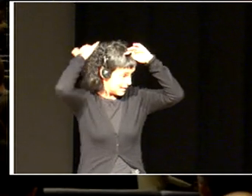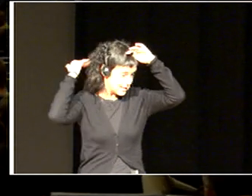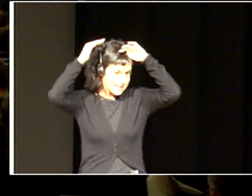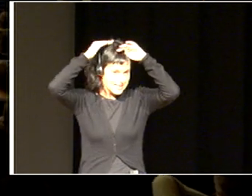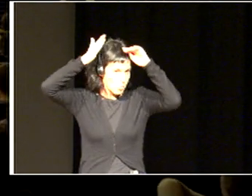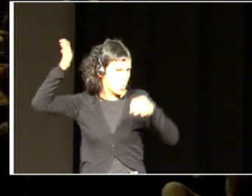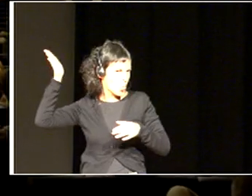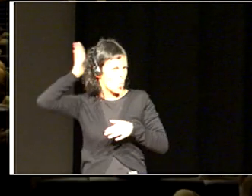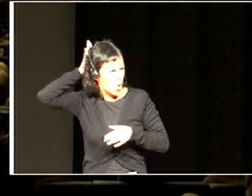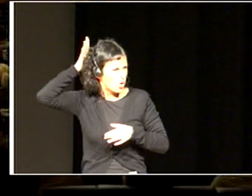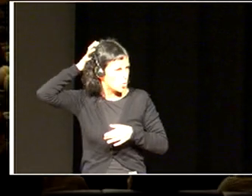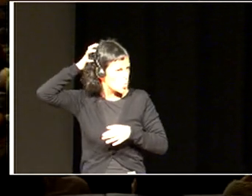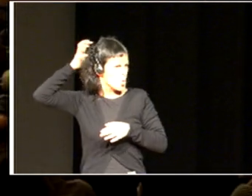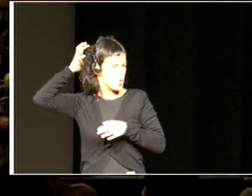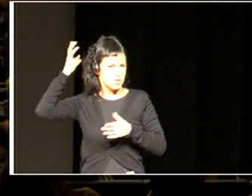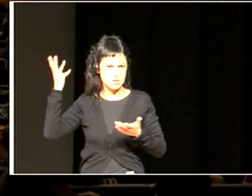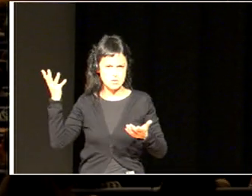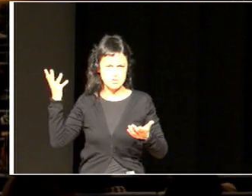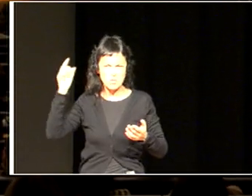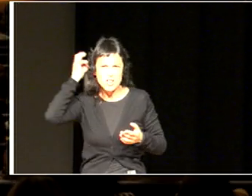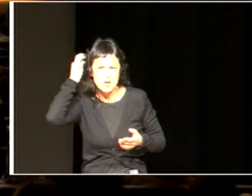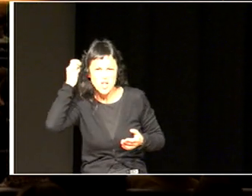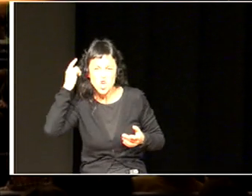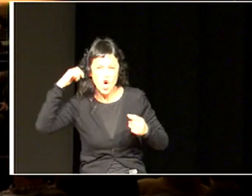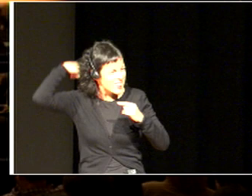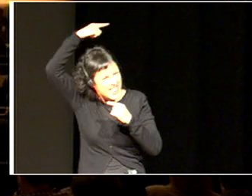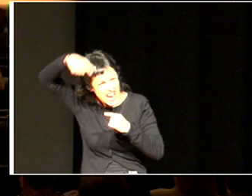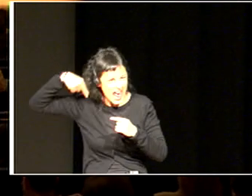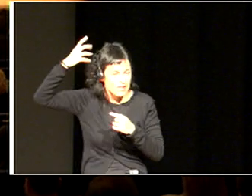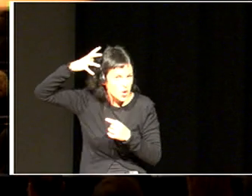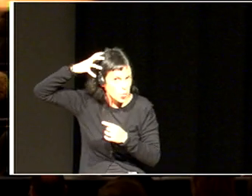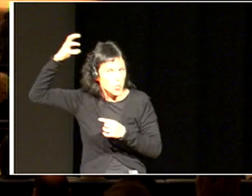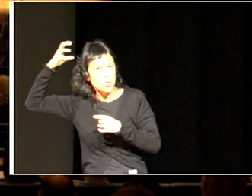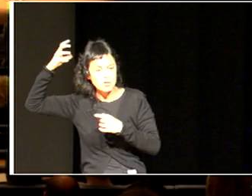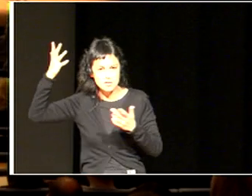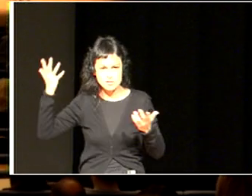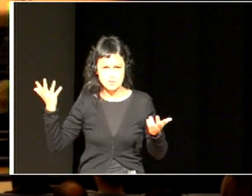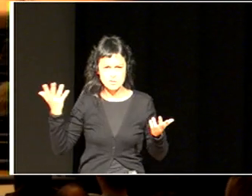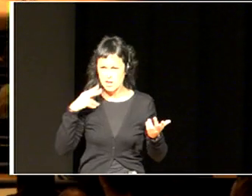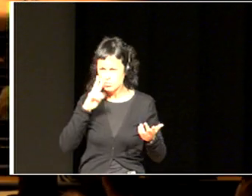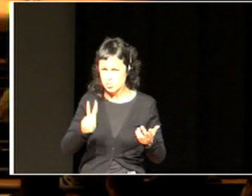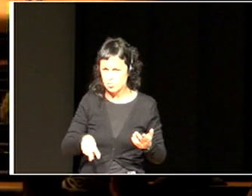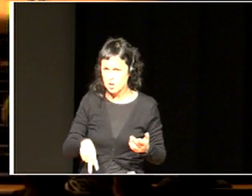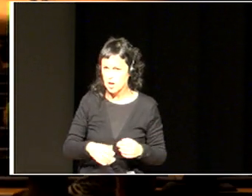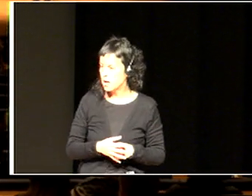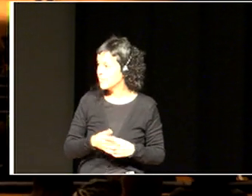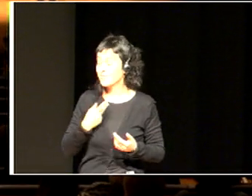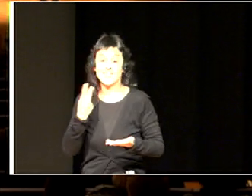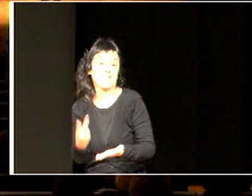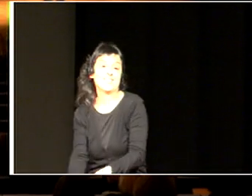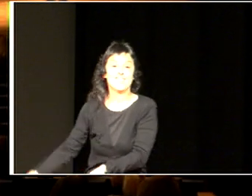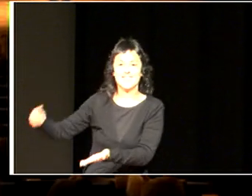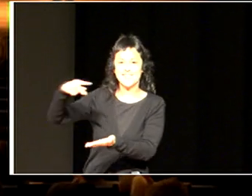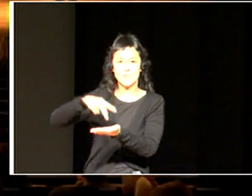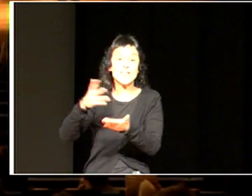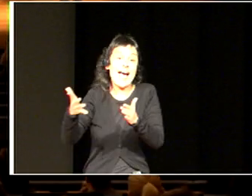aquí pero no del pelo de la del cráneo y te levantan y después de que te dan de alta